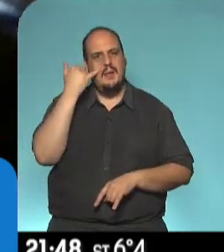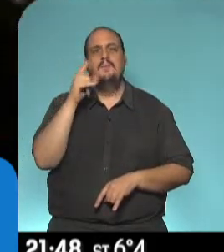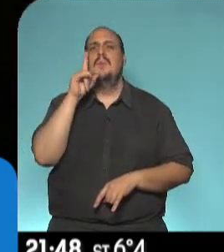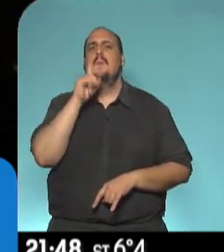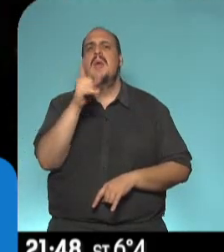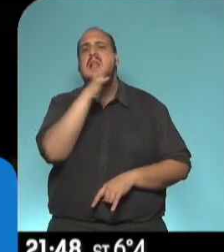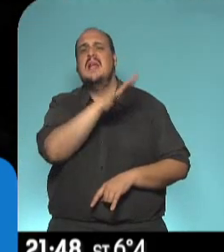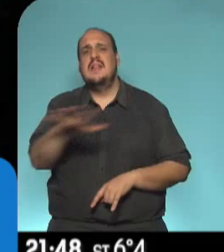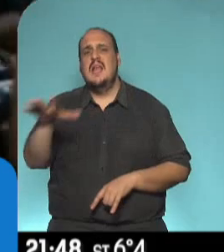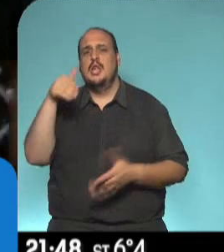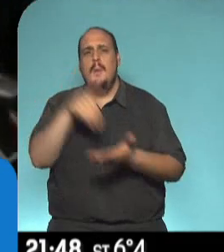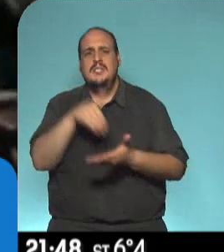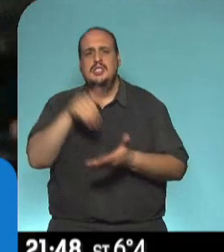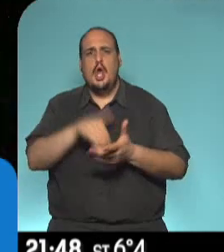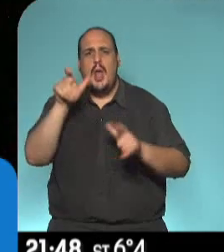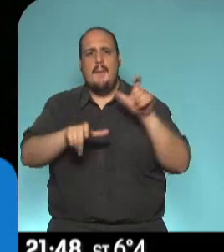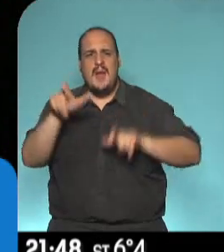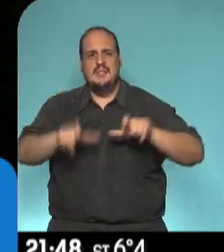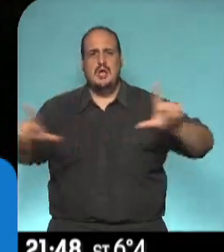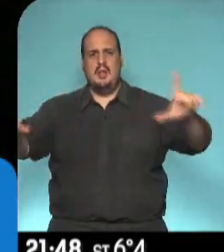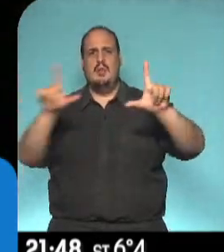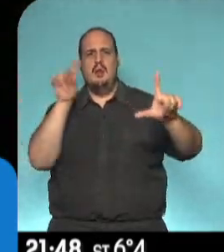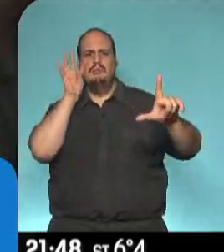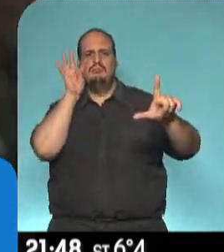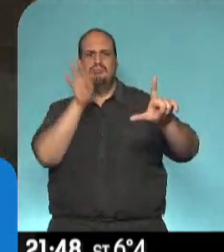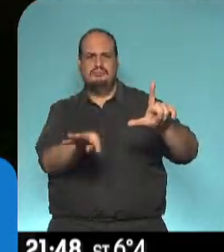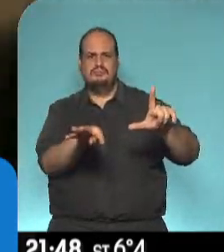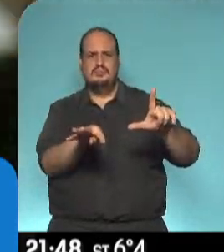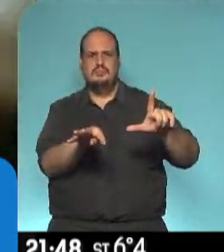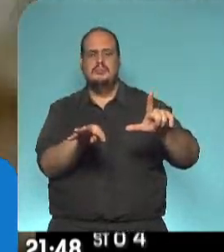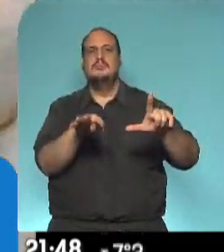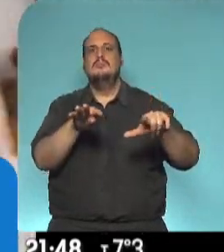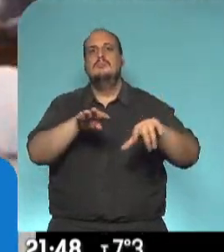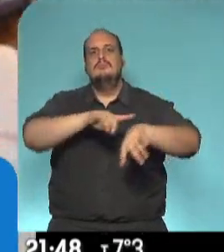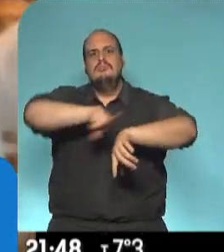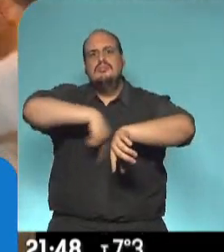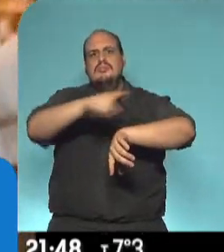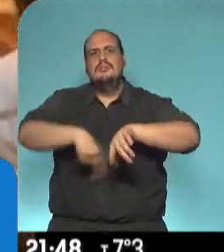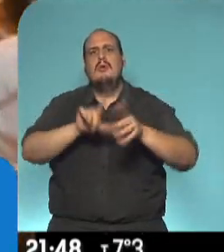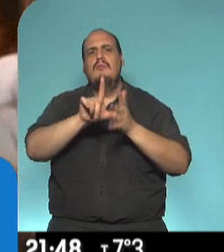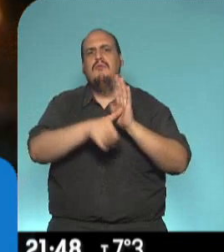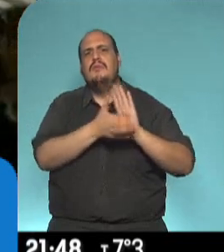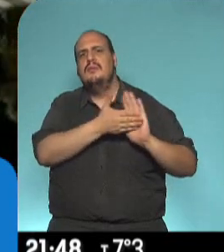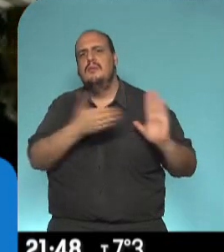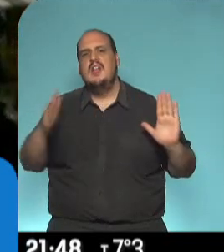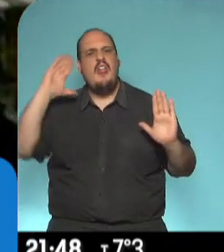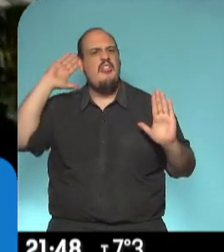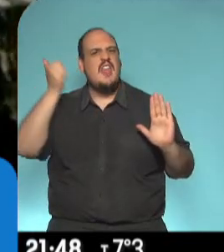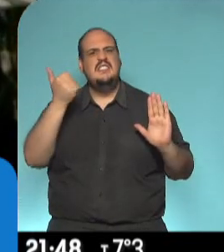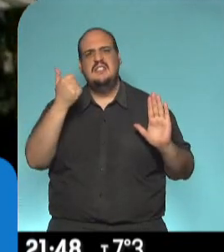1.500 millones de personas vieron esta televisación que tuvo 16 horas de duración, más de 70